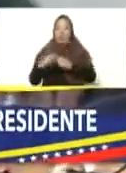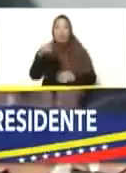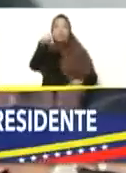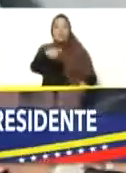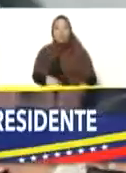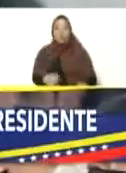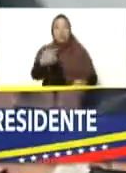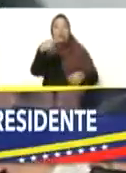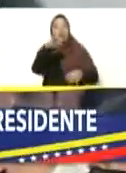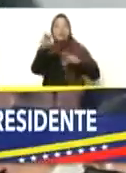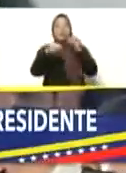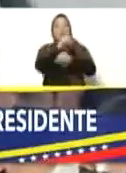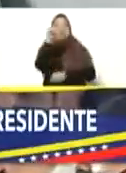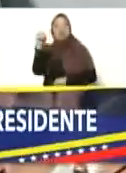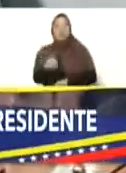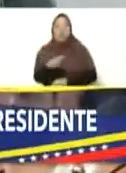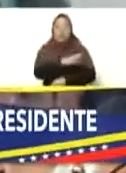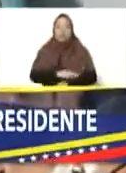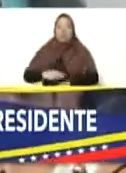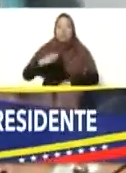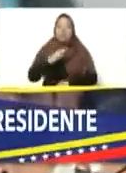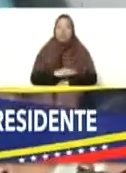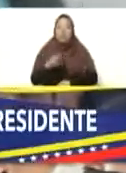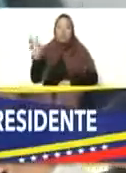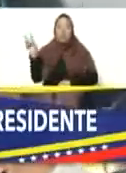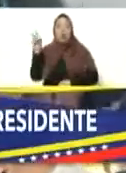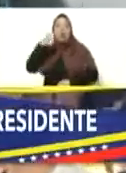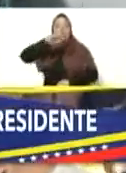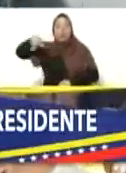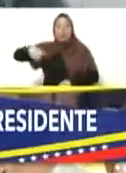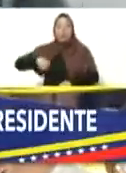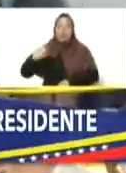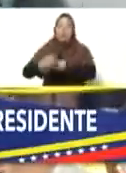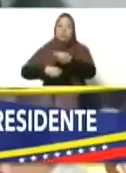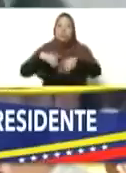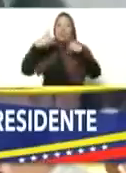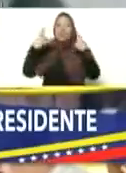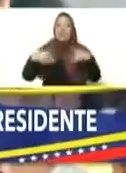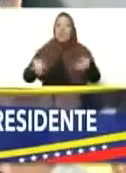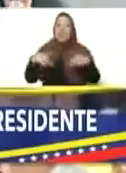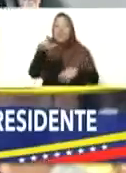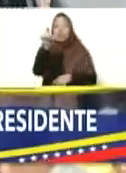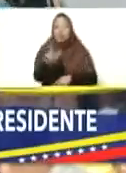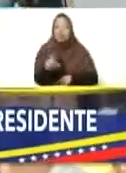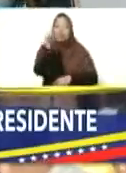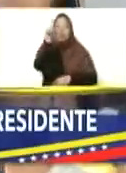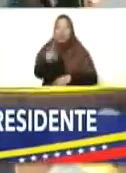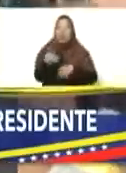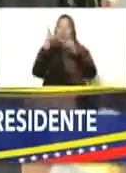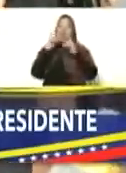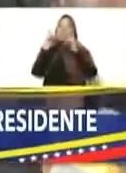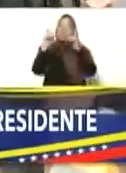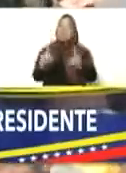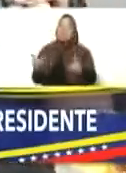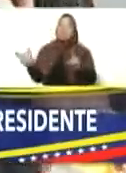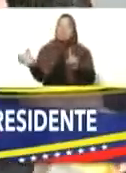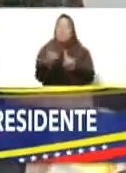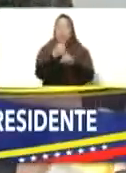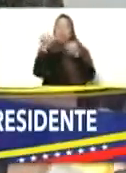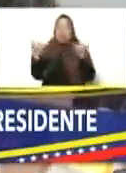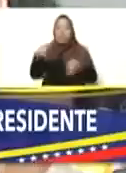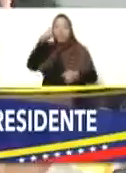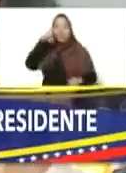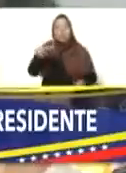y 70 por ciento de la gran misión vivienda venezuela no solamente es un derecho ancestral sino que es un derecho conquistado por este